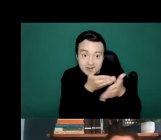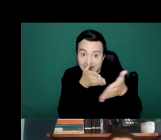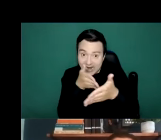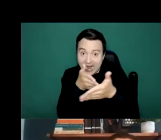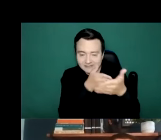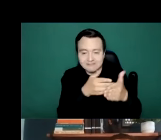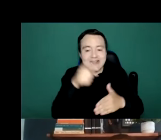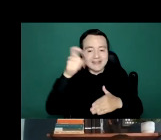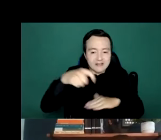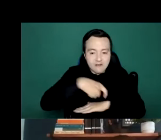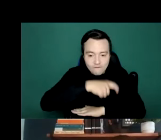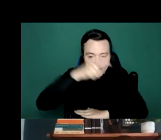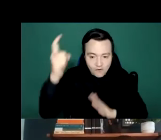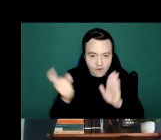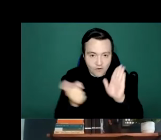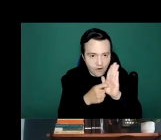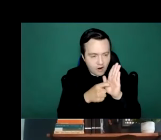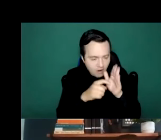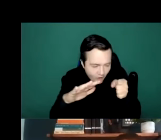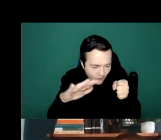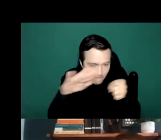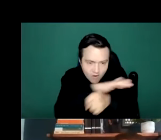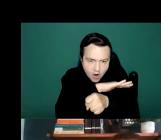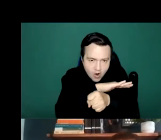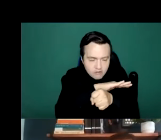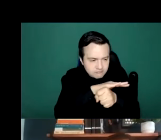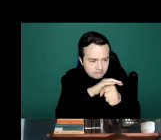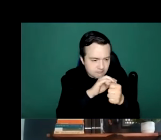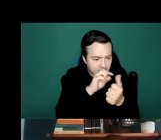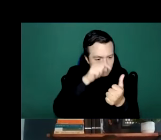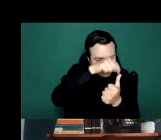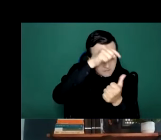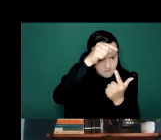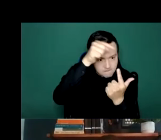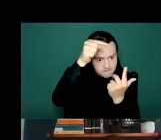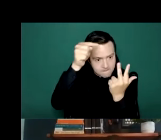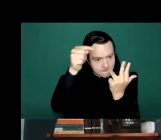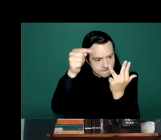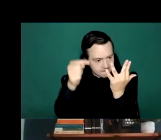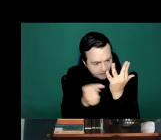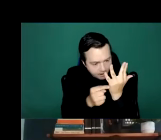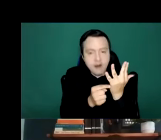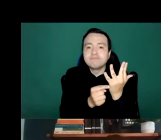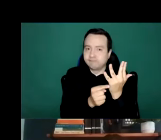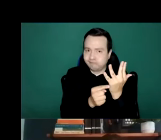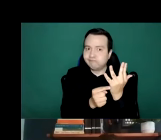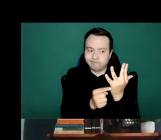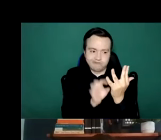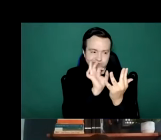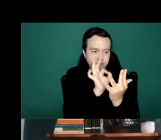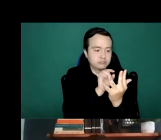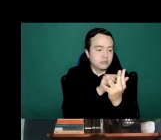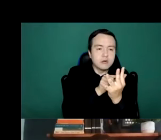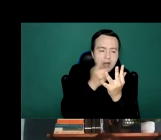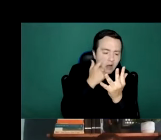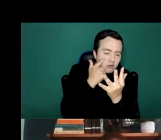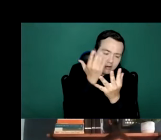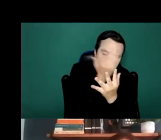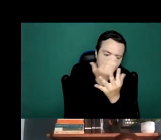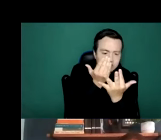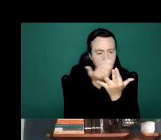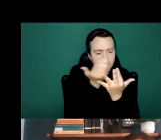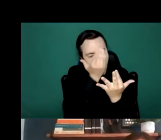holístico, es decir, debería incluir la utilización de diferentes herramientas y marcos de análisis, y ya de eso nos hablará en